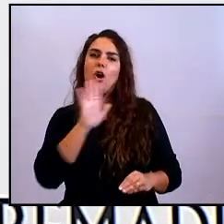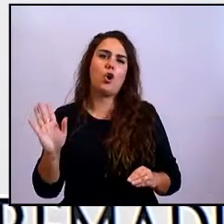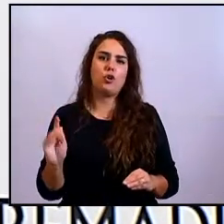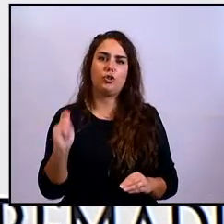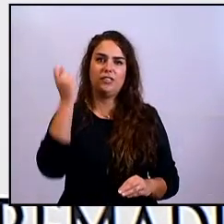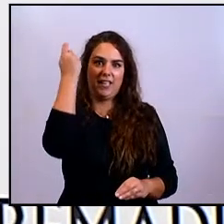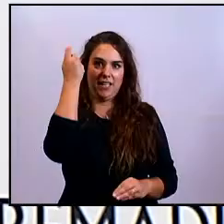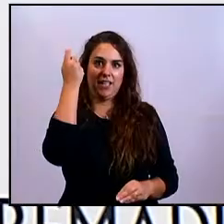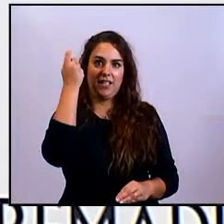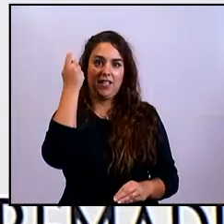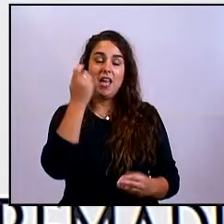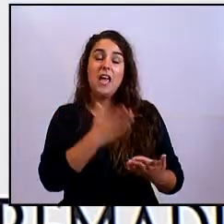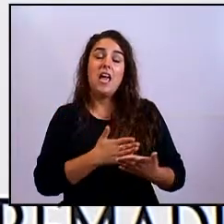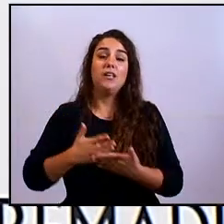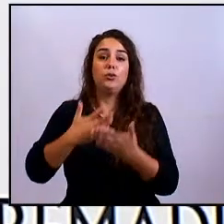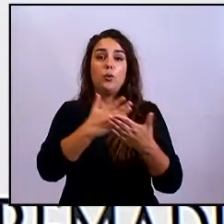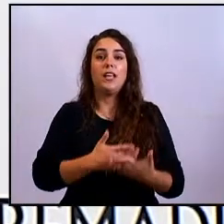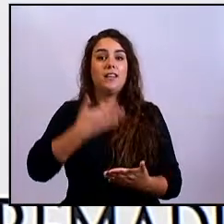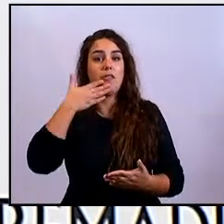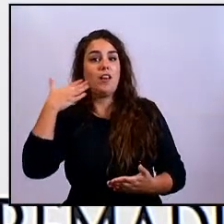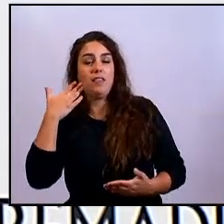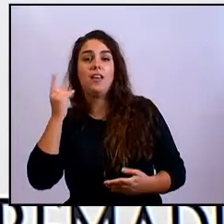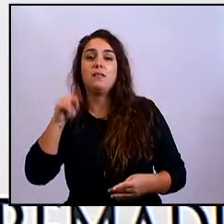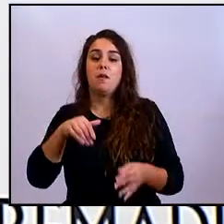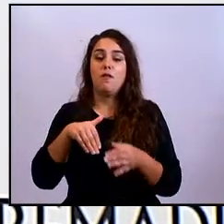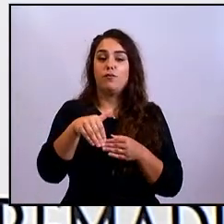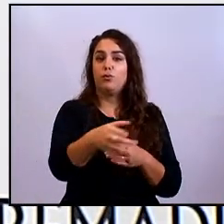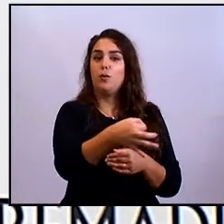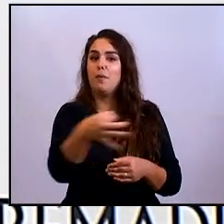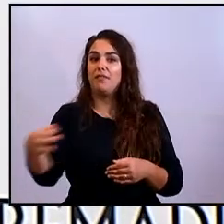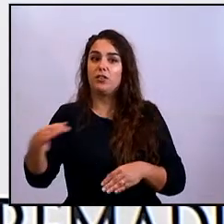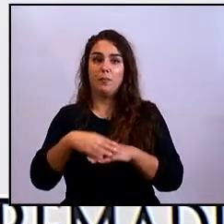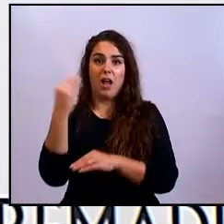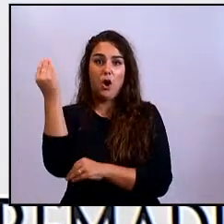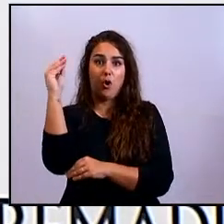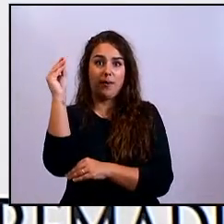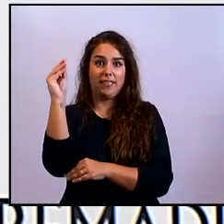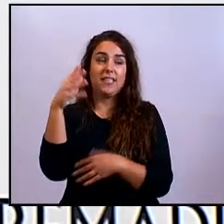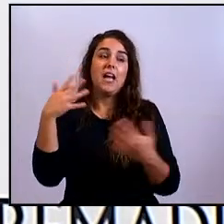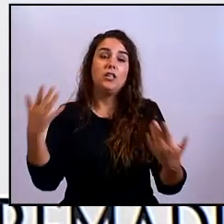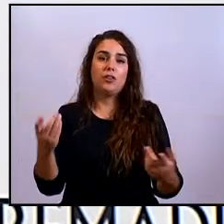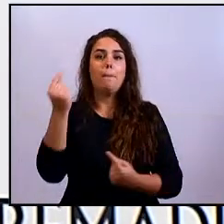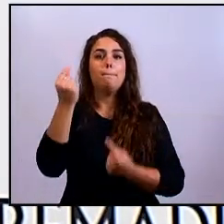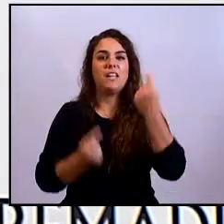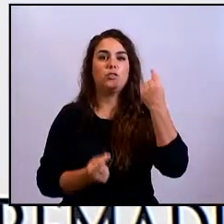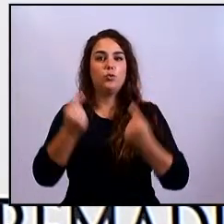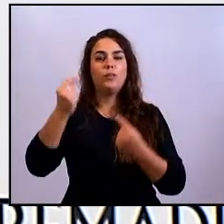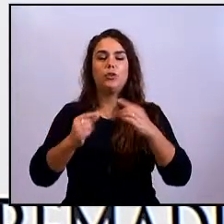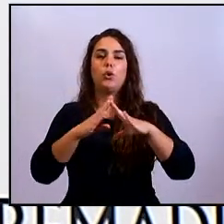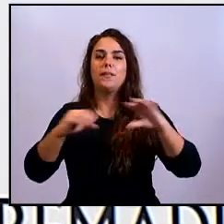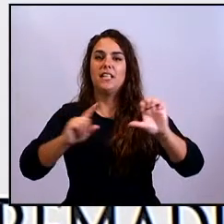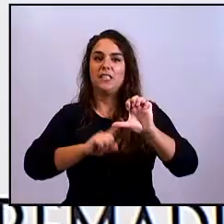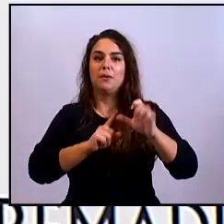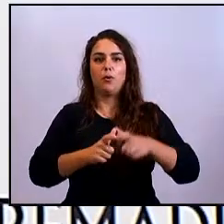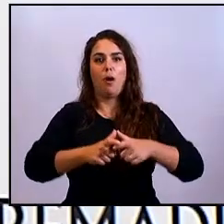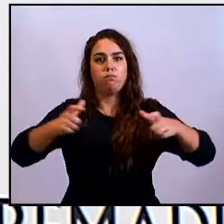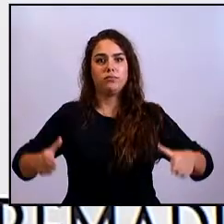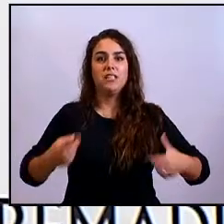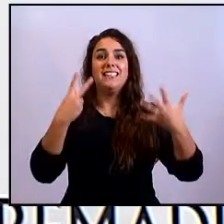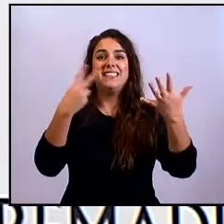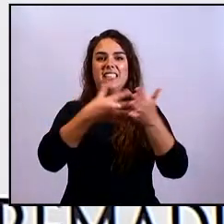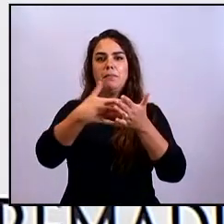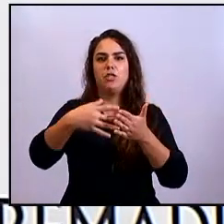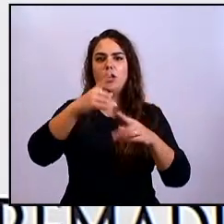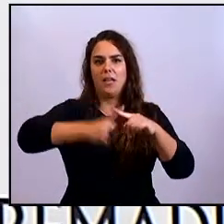excelencia de los estudiantes y un futuro prometedor para nuestros jóvenes, vamos a incrementar el presupuesto de la Universidad de Extremadura en 7,5